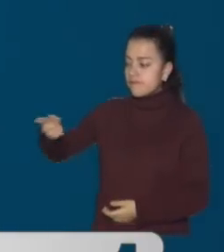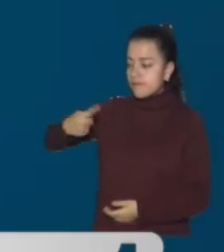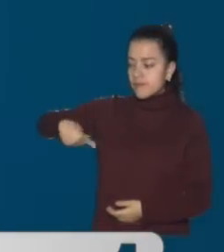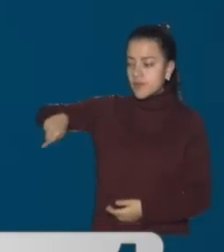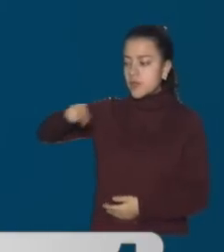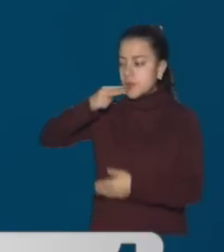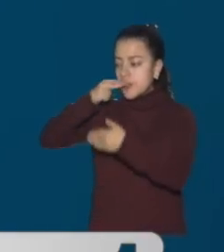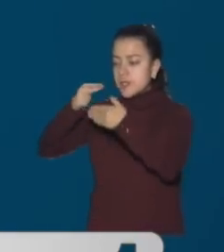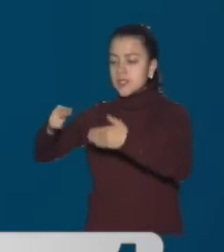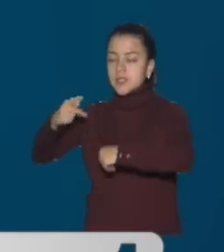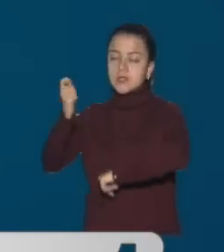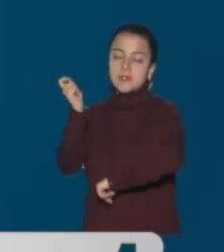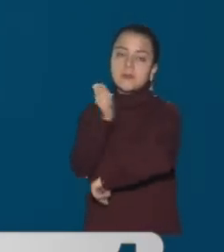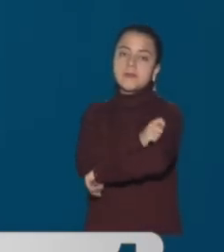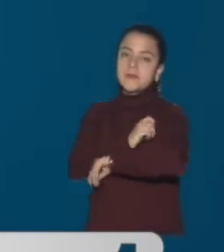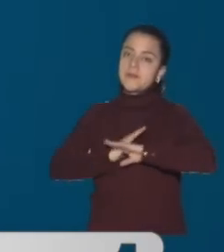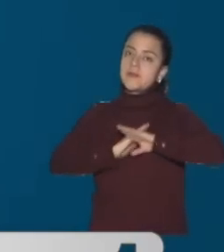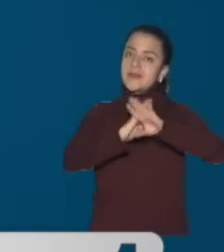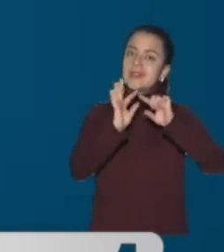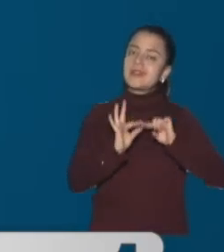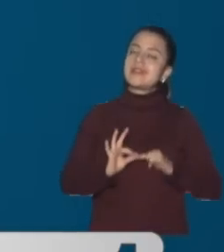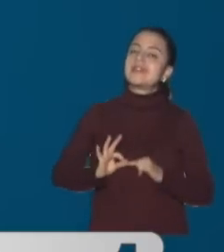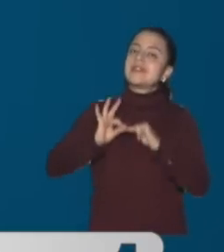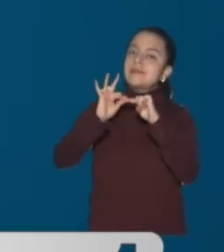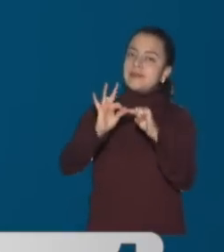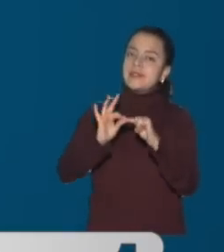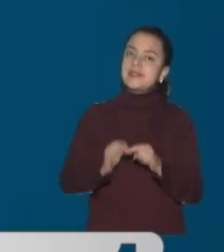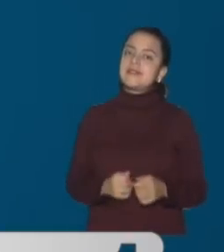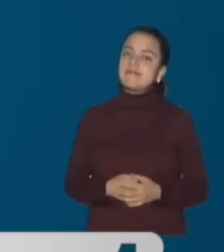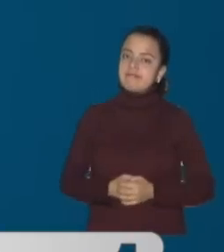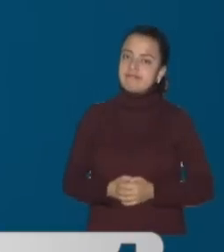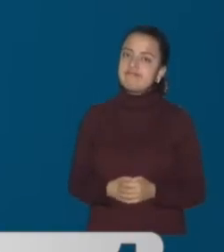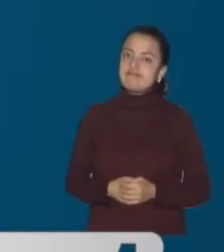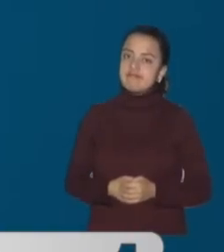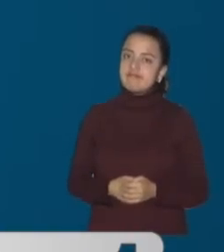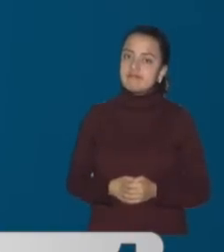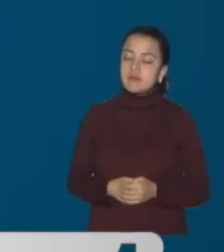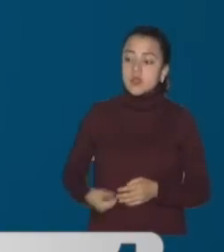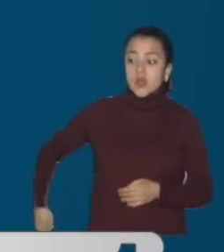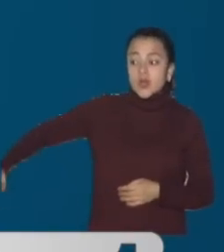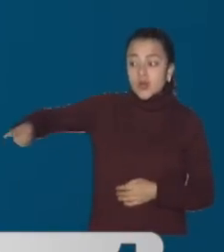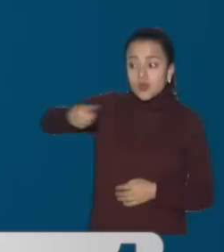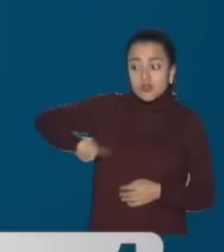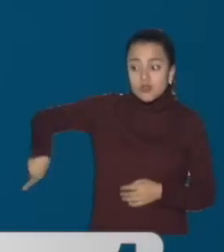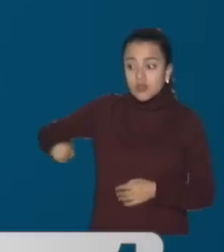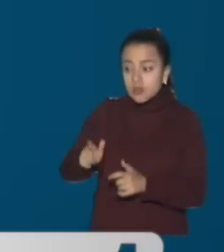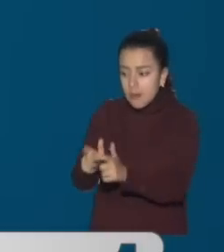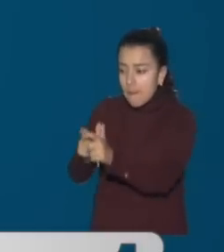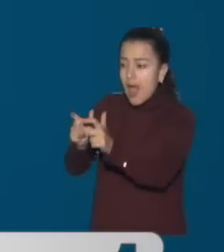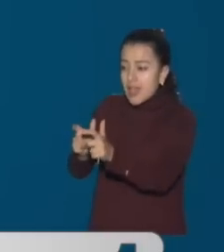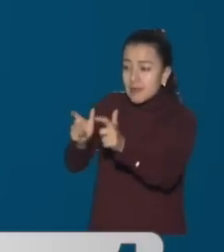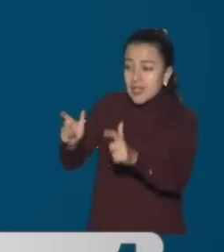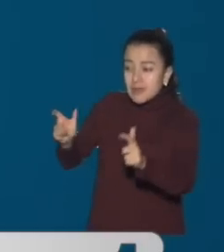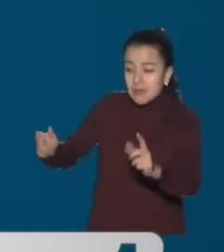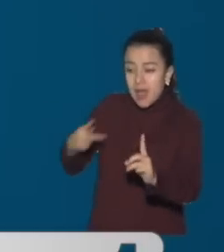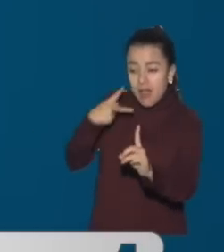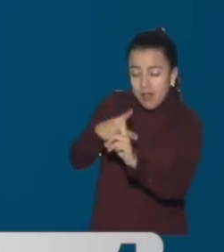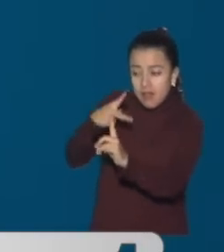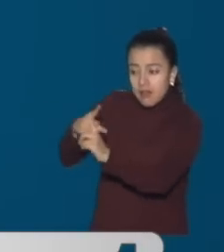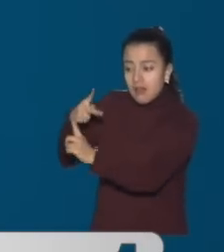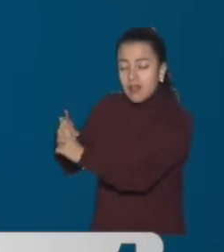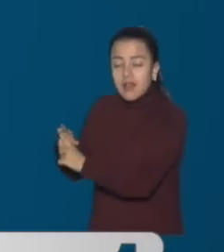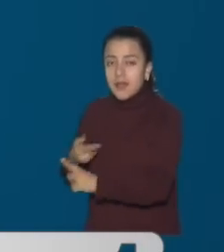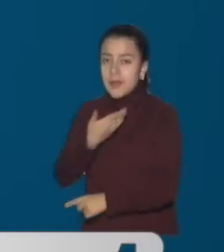niñas es una prioridad de vida y de salud. Mientras elevamos las coberturas, debemos seguir manteniendo el uso